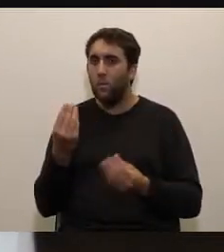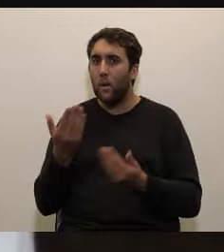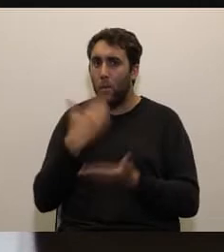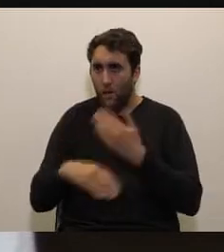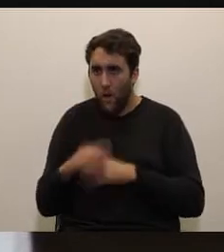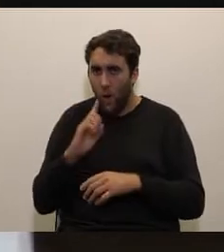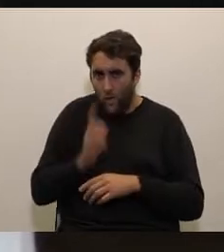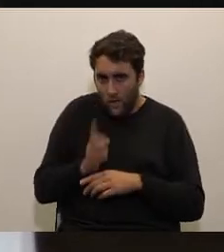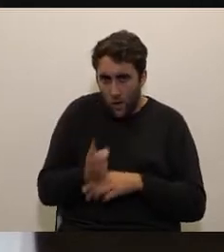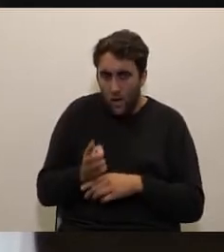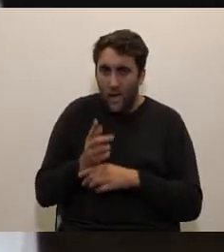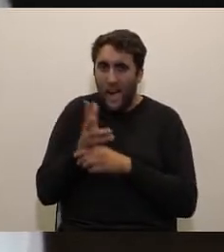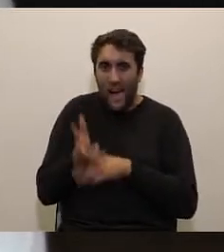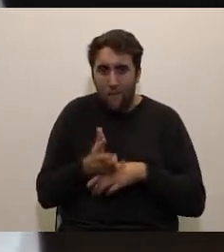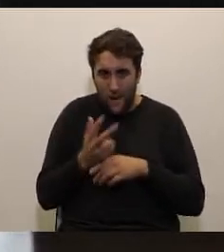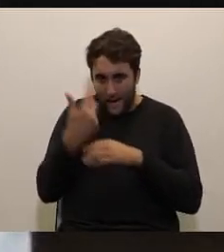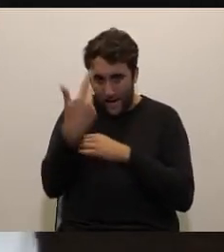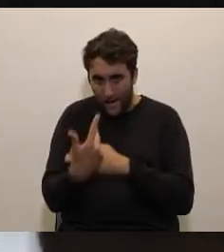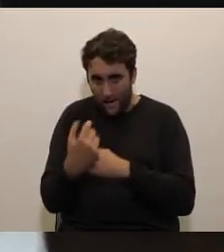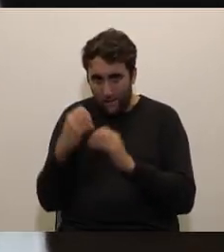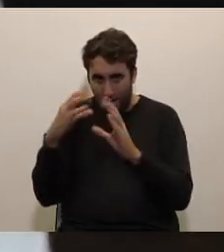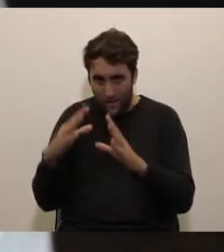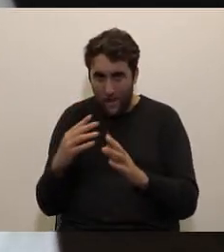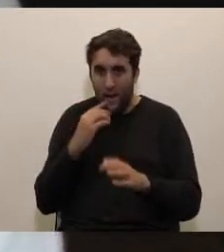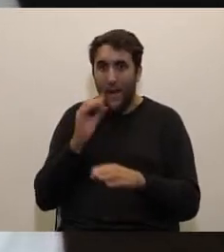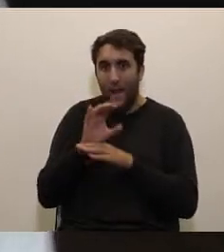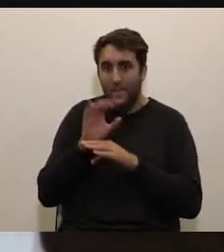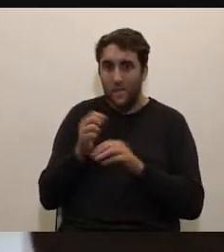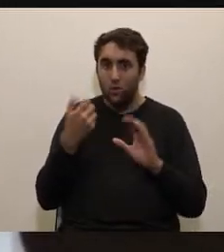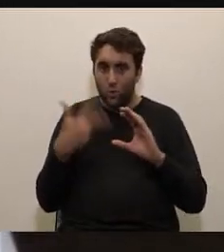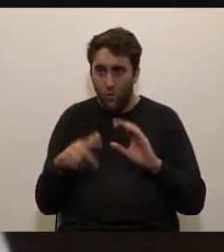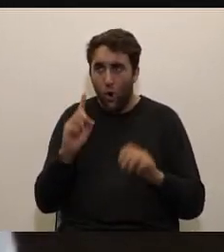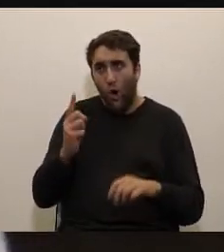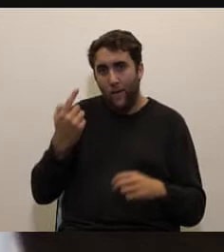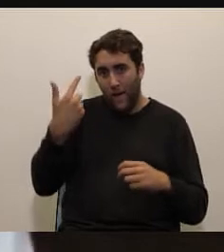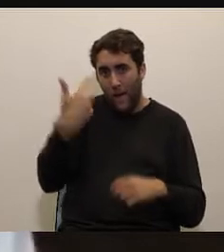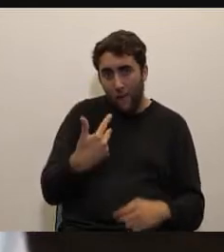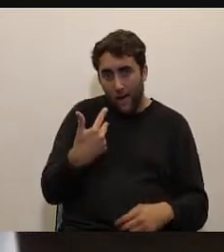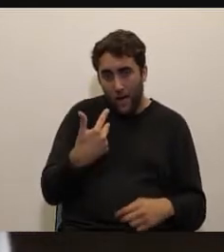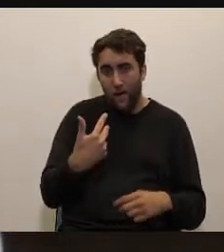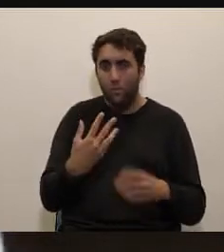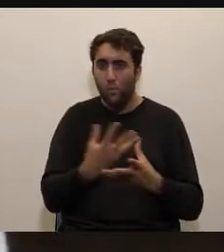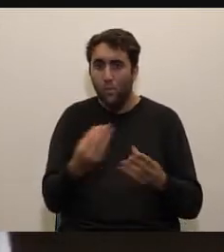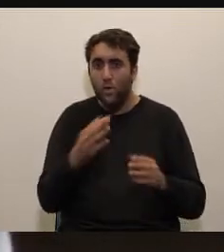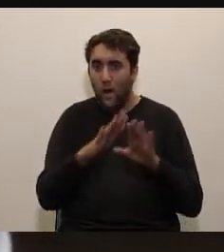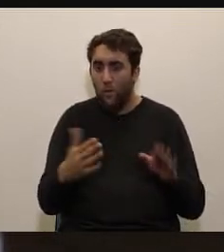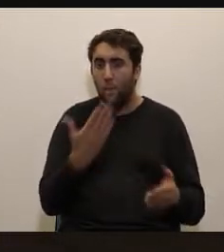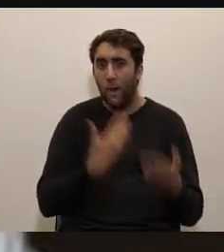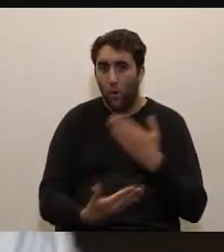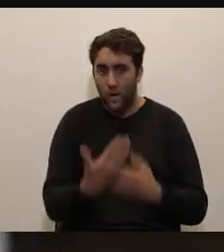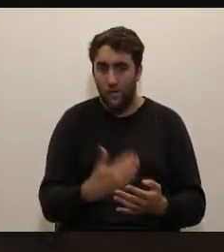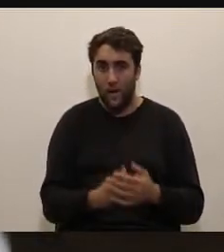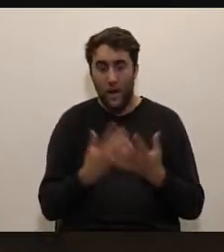las clases virtuales? Que aquí supongo que hay unos cuantos docentes y unas cuantas docentes que conocerán esa pregunta,